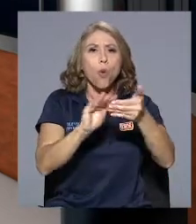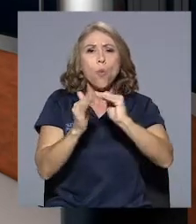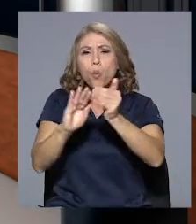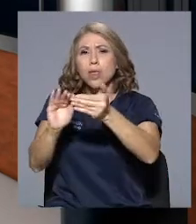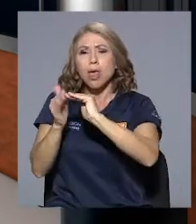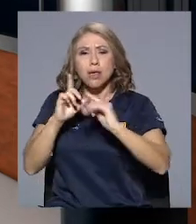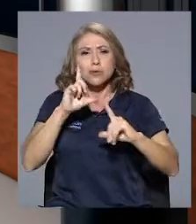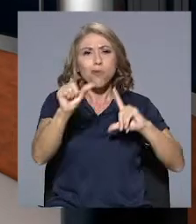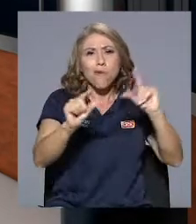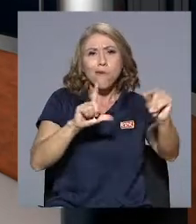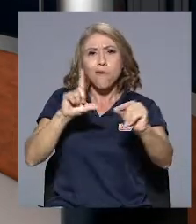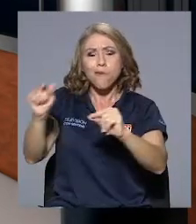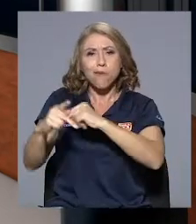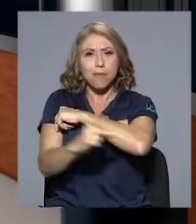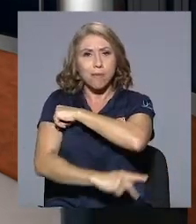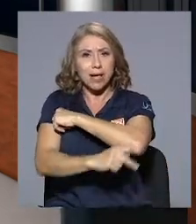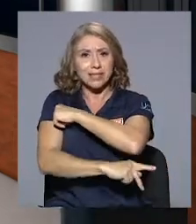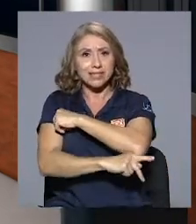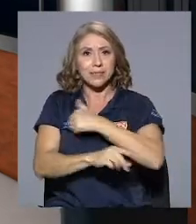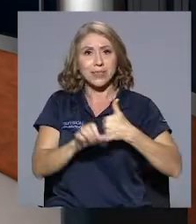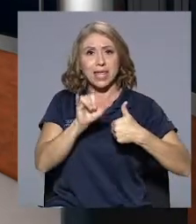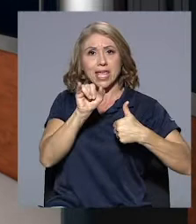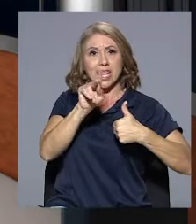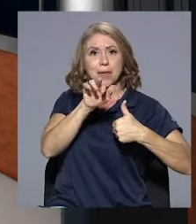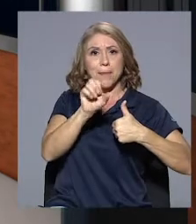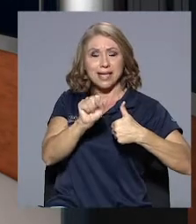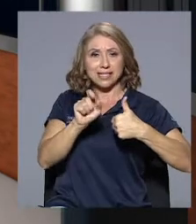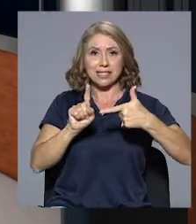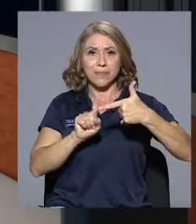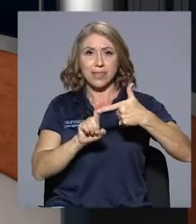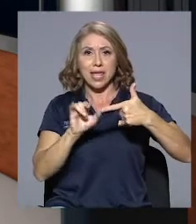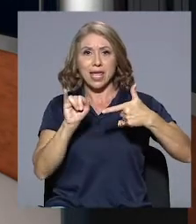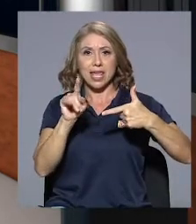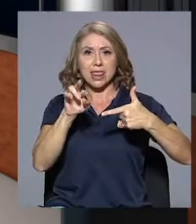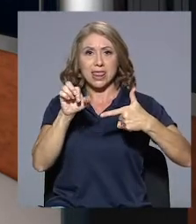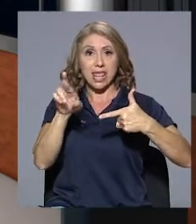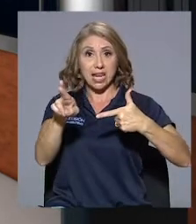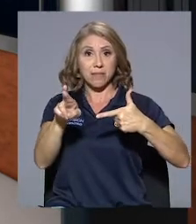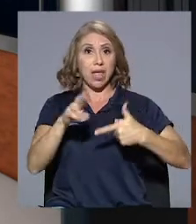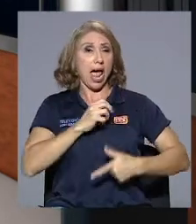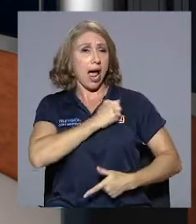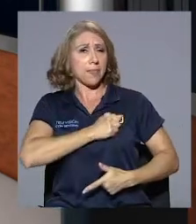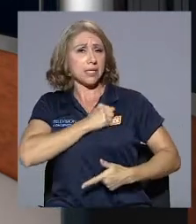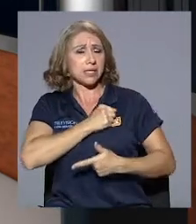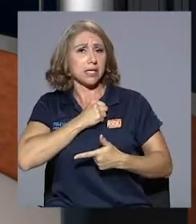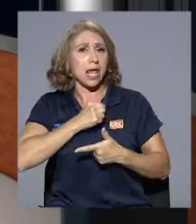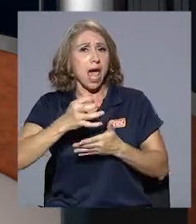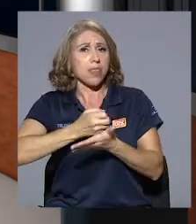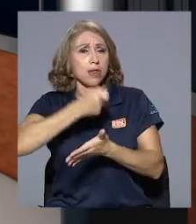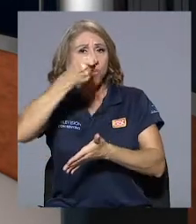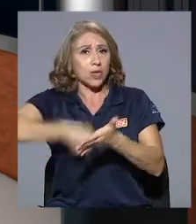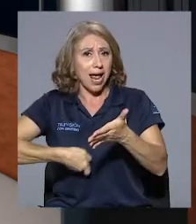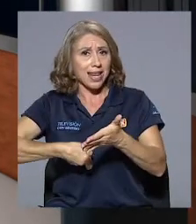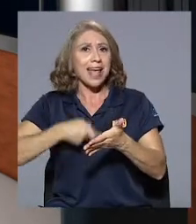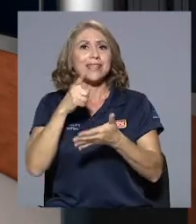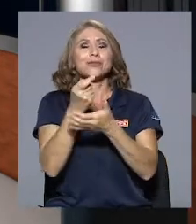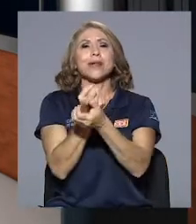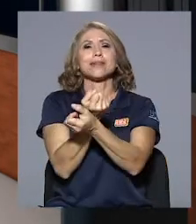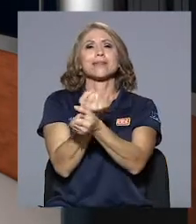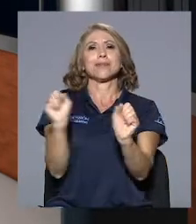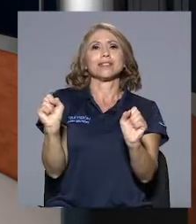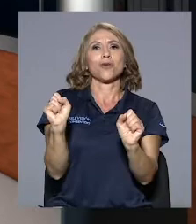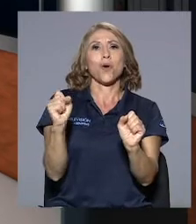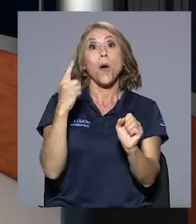comunidades rurales del país. Tanto para el IMAS como para el INDER, la amnistía tributaria es una tabla de salvación que les